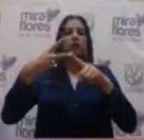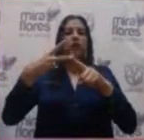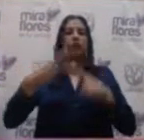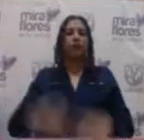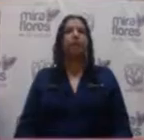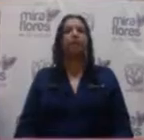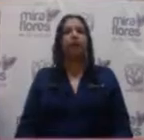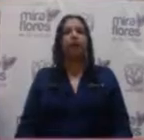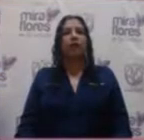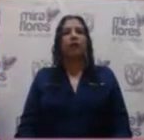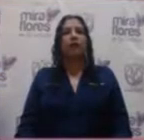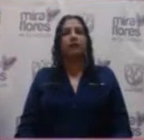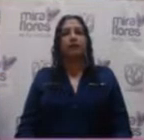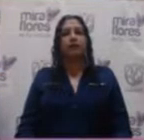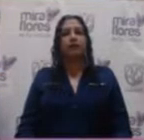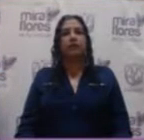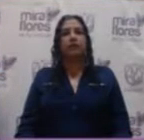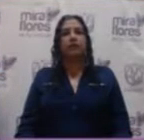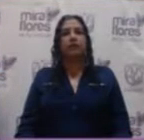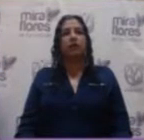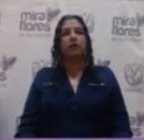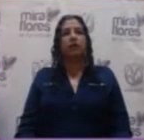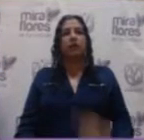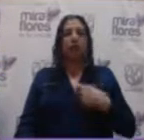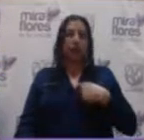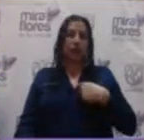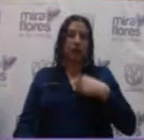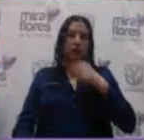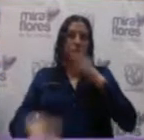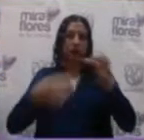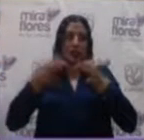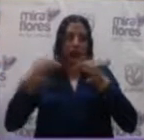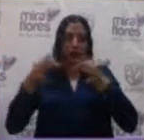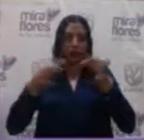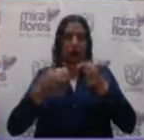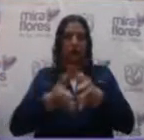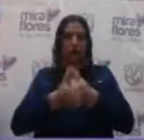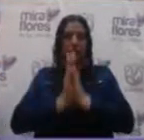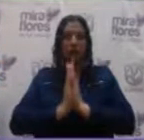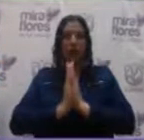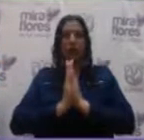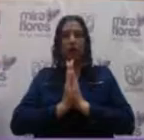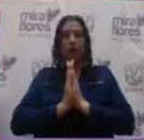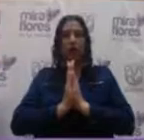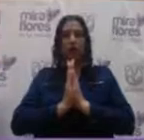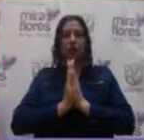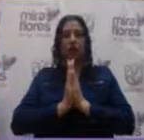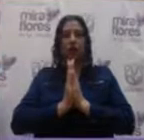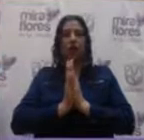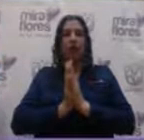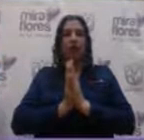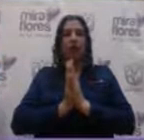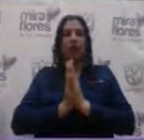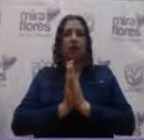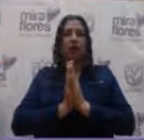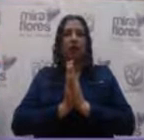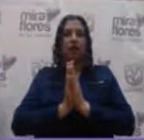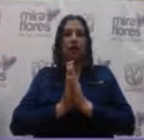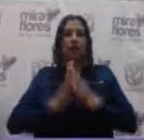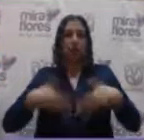En el segundo punto, como he mencionado, lo que estábamos pidiendo es la disposición de